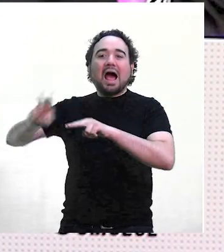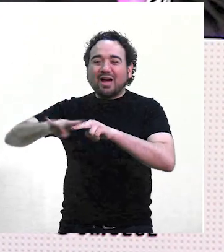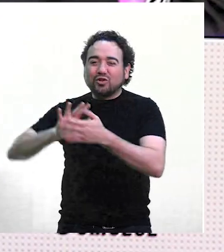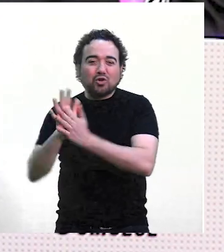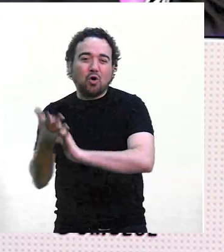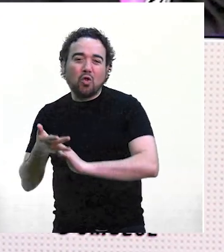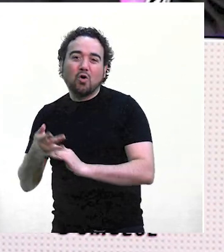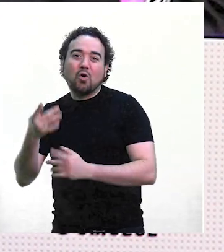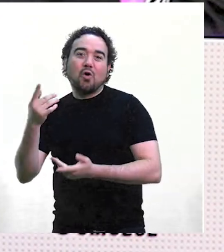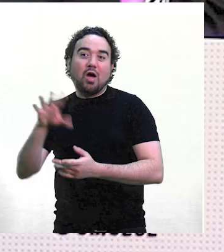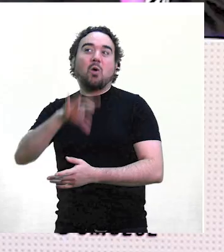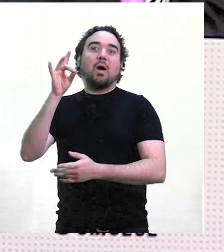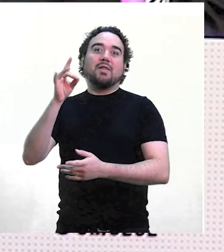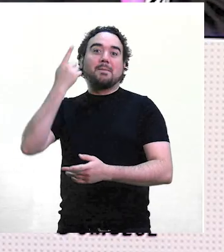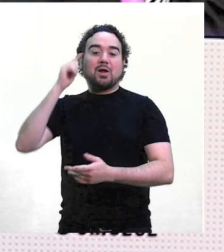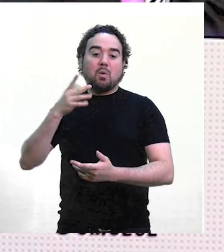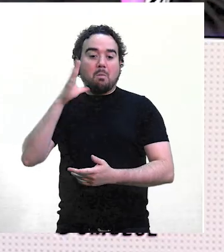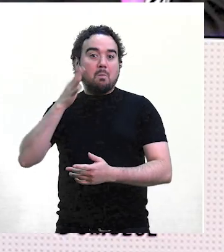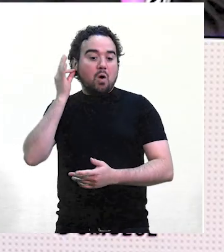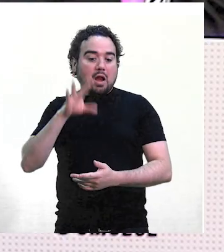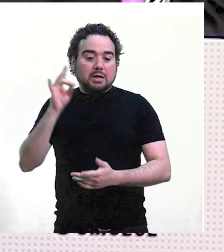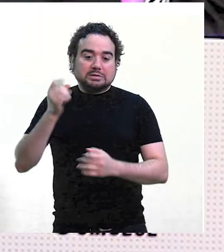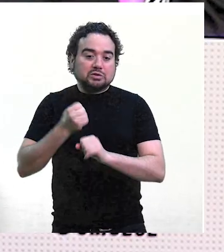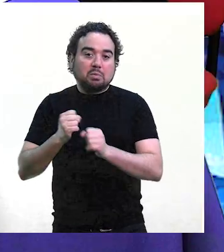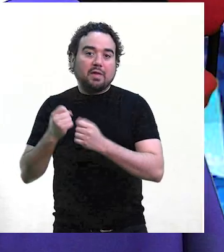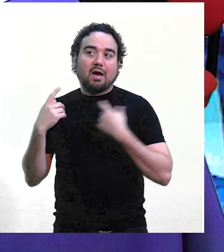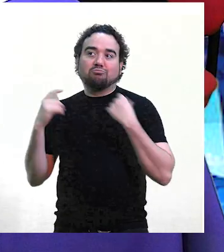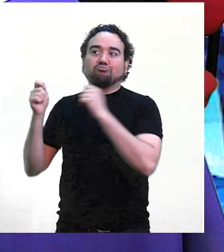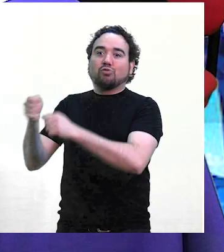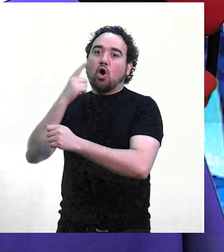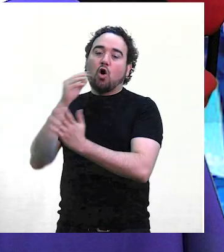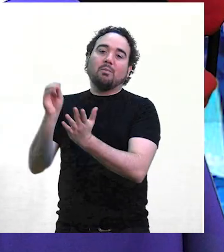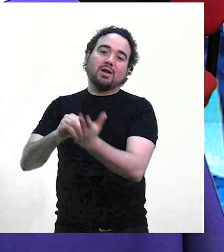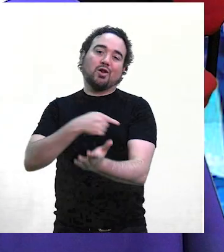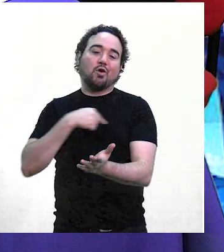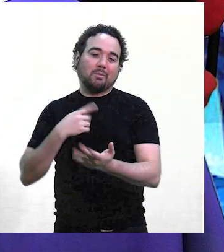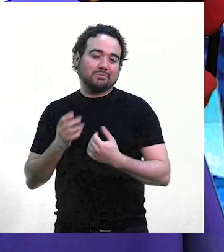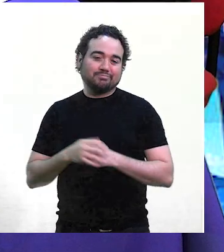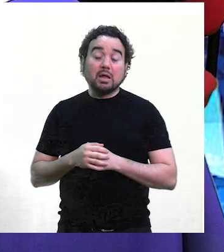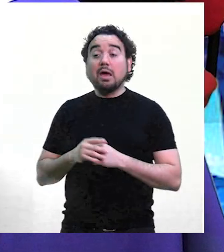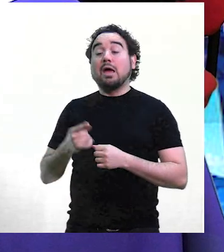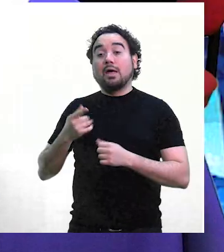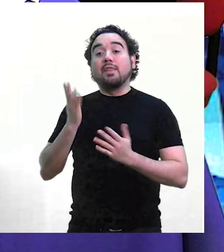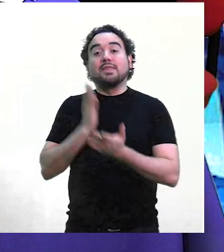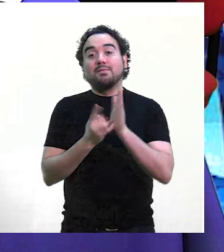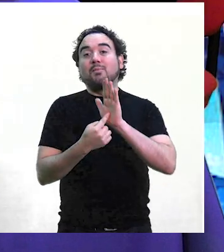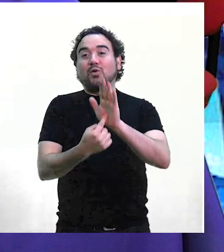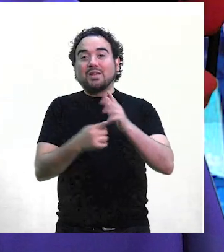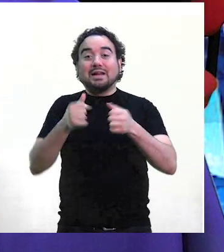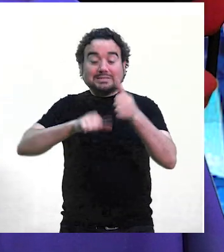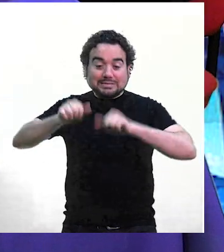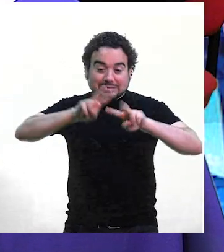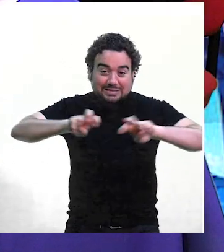hombre en mente, pero la mujer fue la que lo descubrió. En todo caso, yo creo que igual hay que destacar que las pocas que vemos en